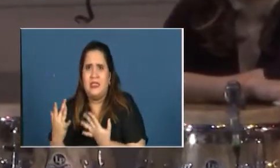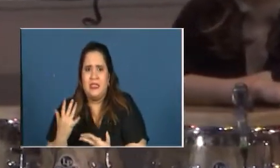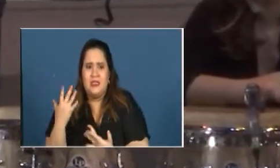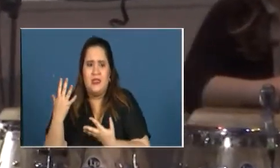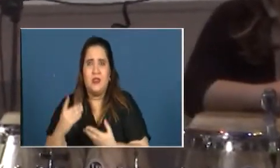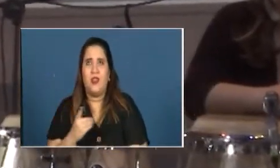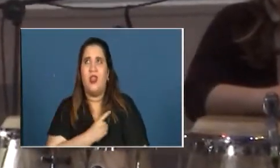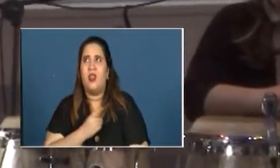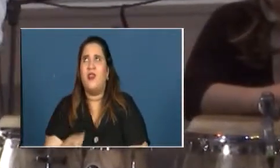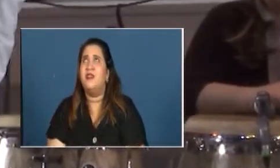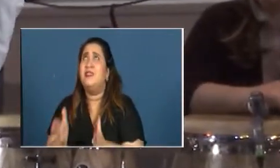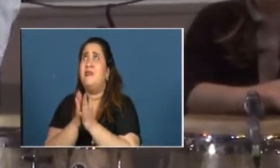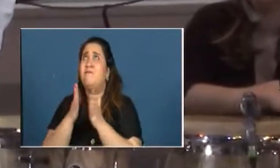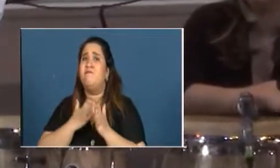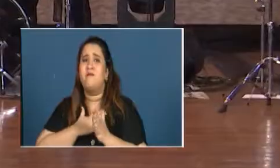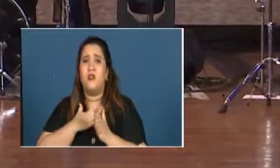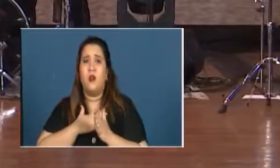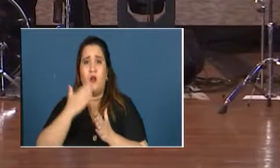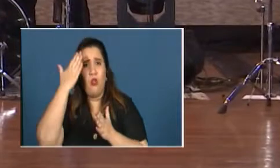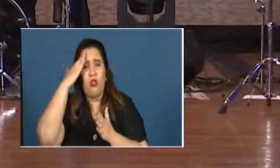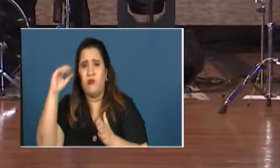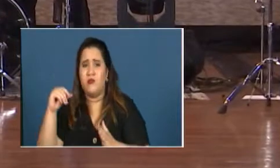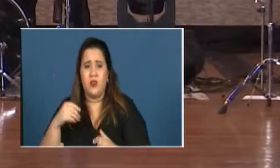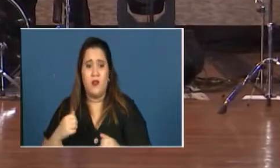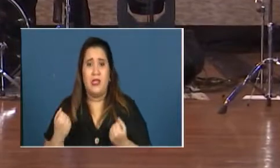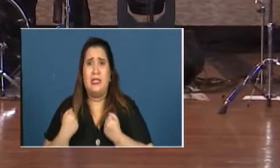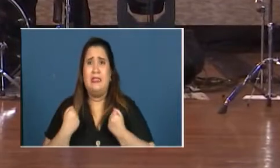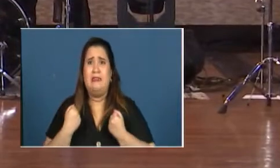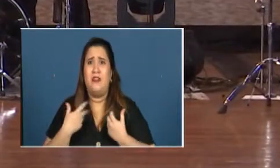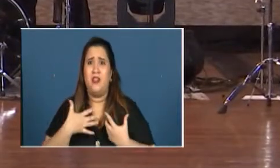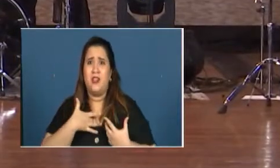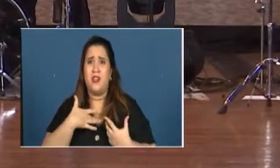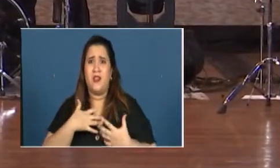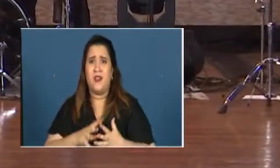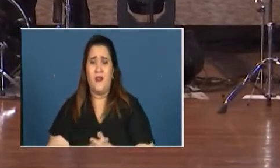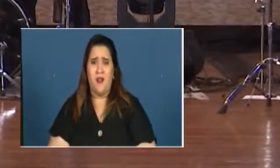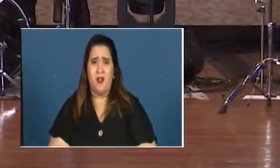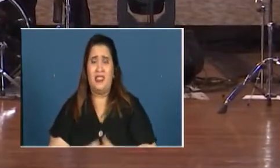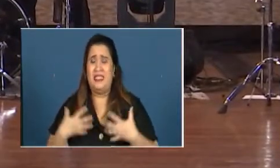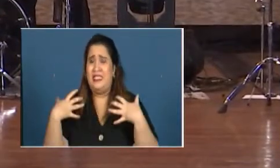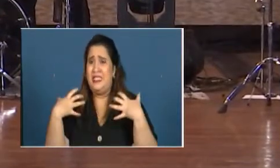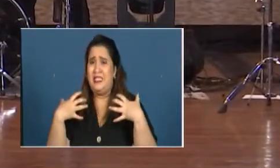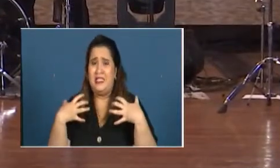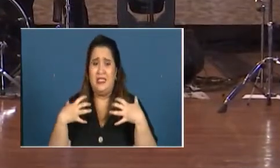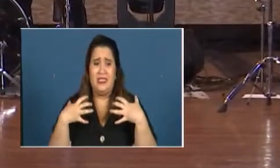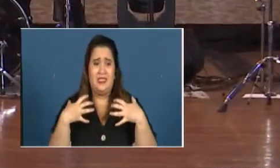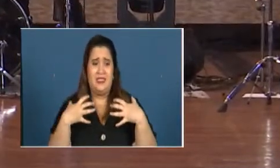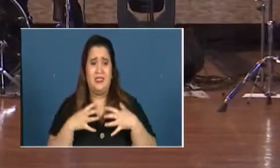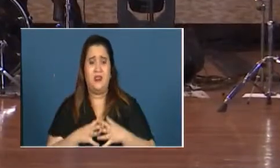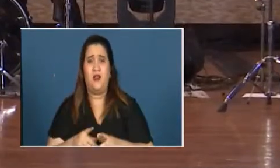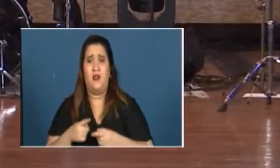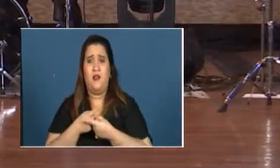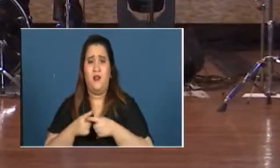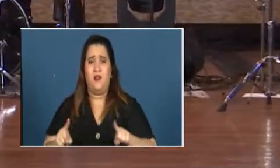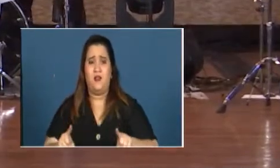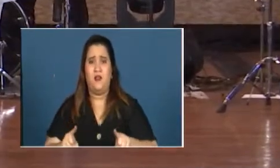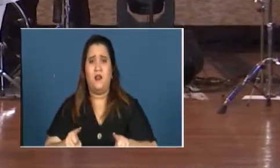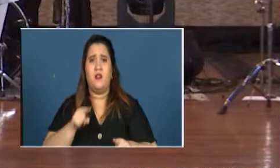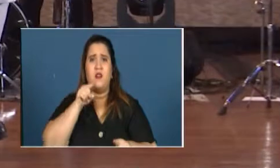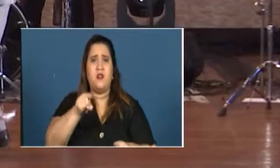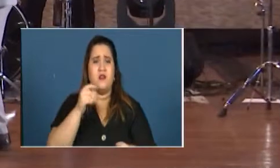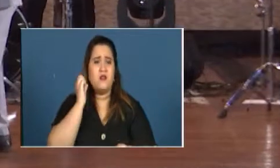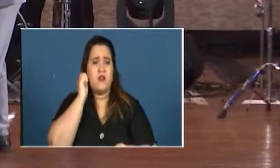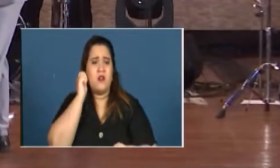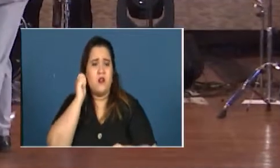Dios mío, ustedes no saben el frío que yo tenía y el nervio que yo tenía. Pero este chico